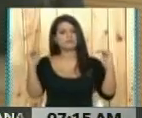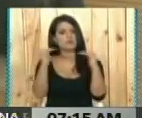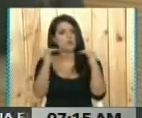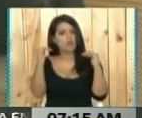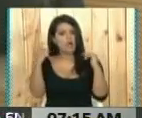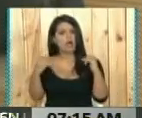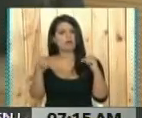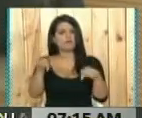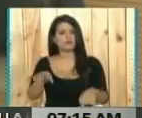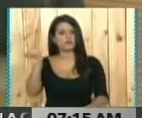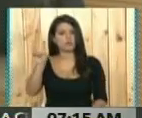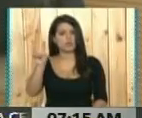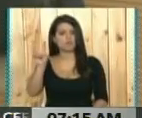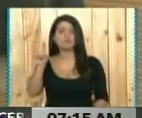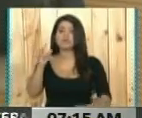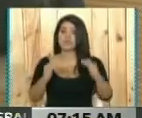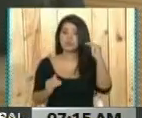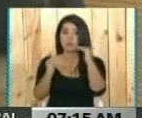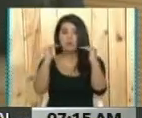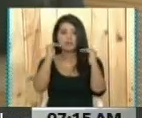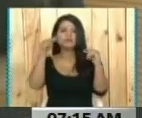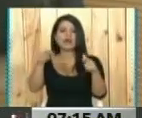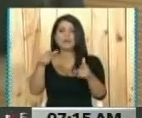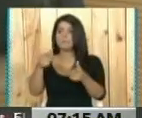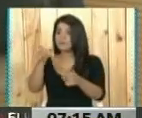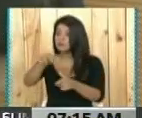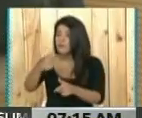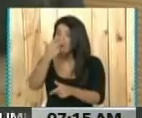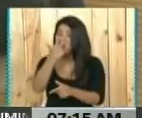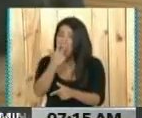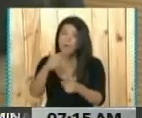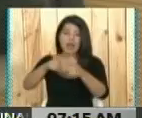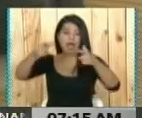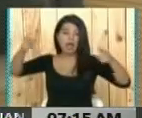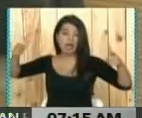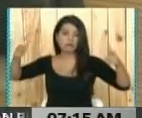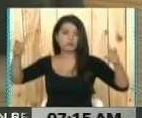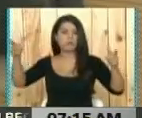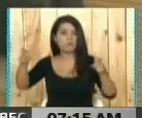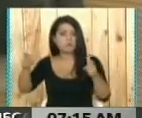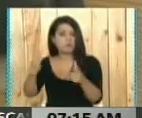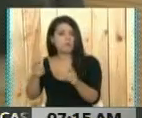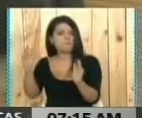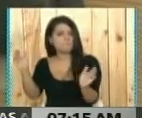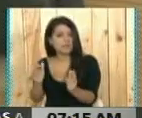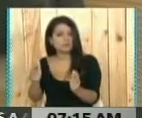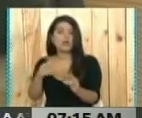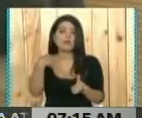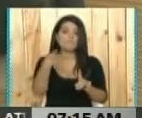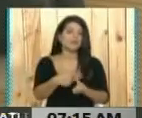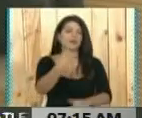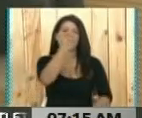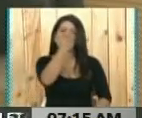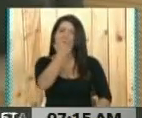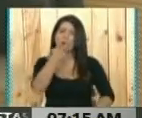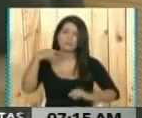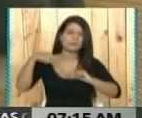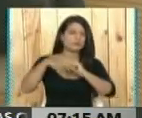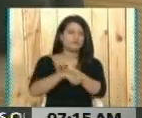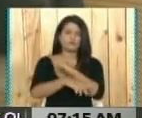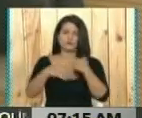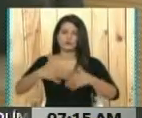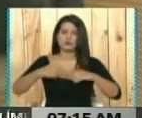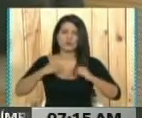determinado la disminución de la pobreza en Venezuela. La pobreza extrema, medida por el método de las necesidades básicas insatisfechas, es decir, la